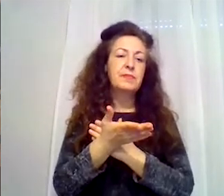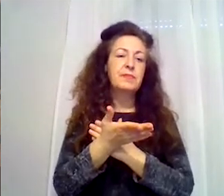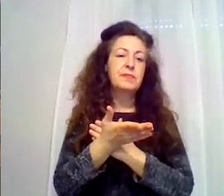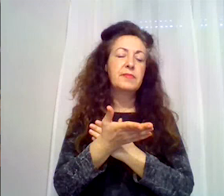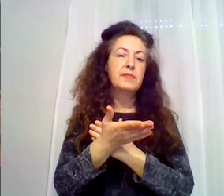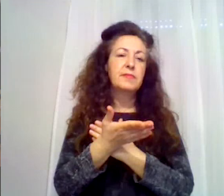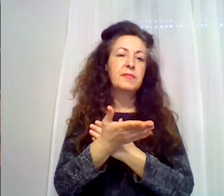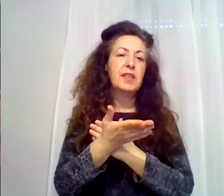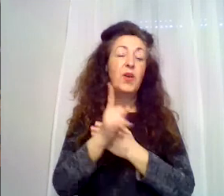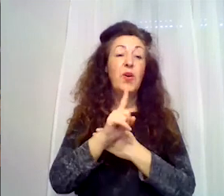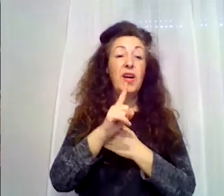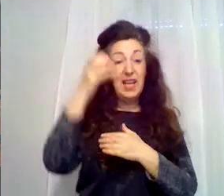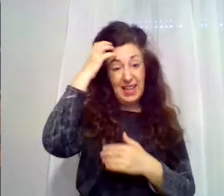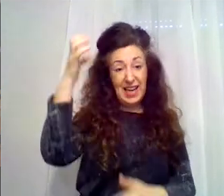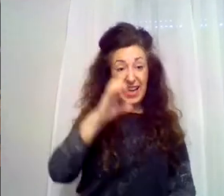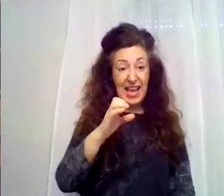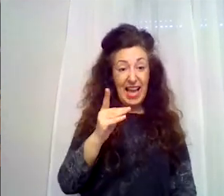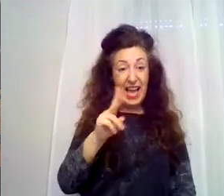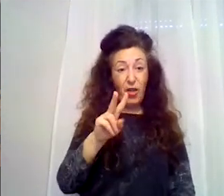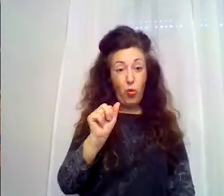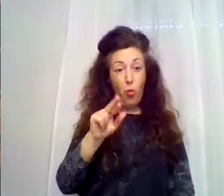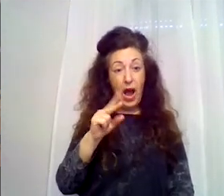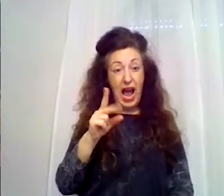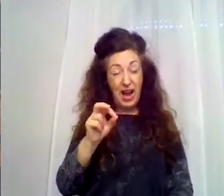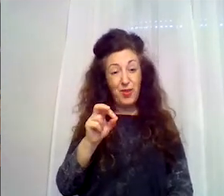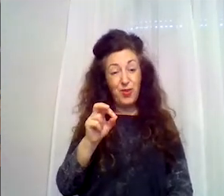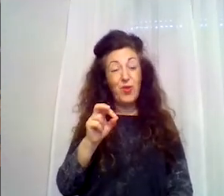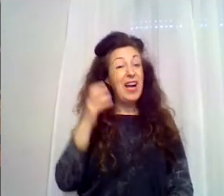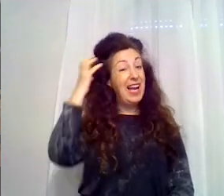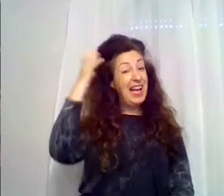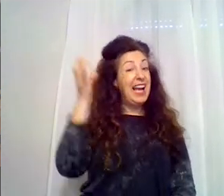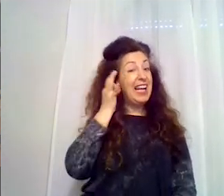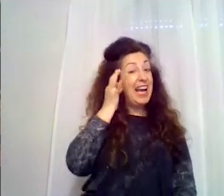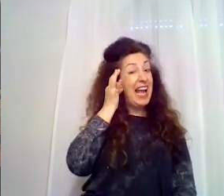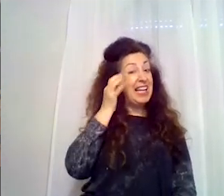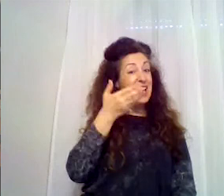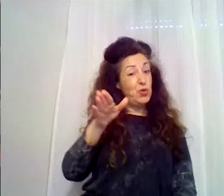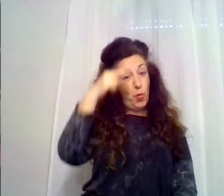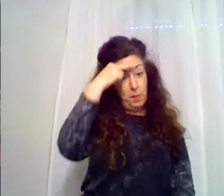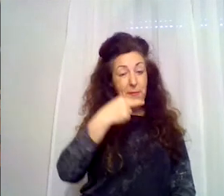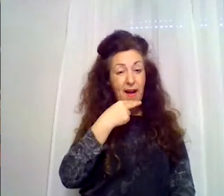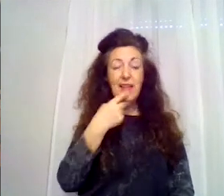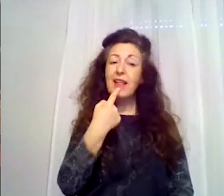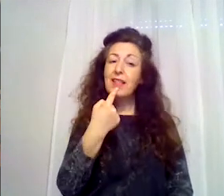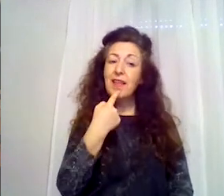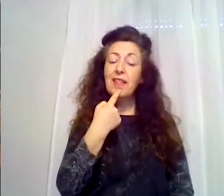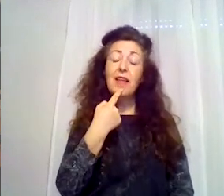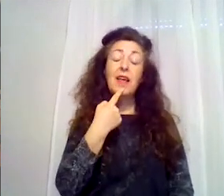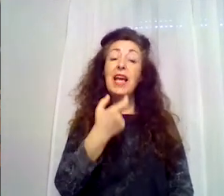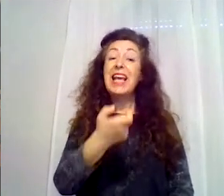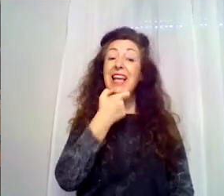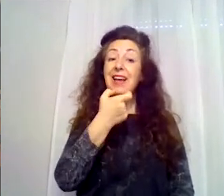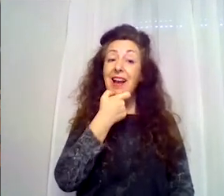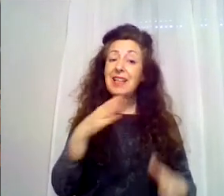rey Eduardo, el padre de la reina, decreta la separación de Inglaterra, de la Iglesia de